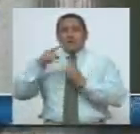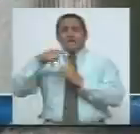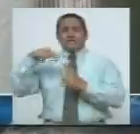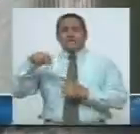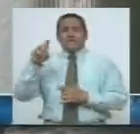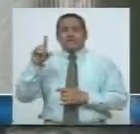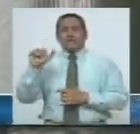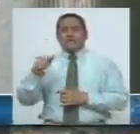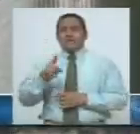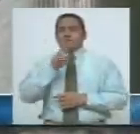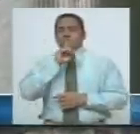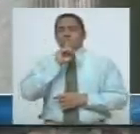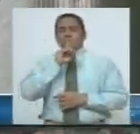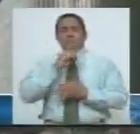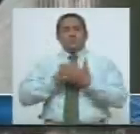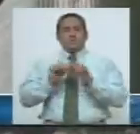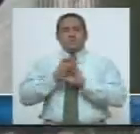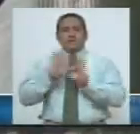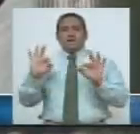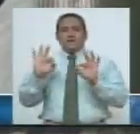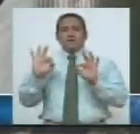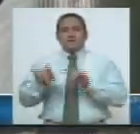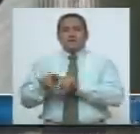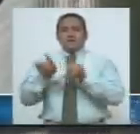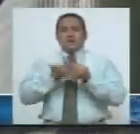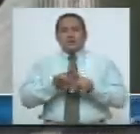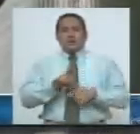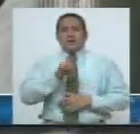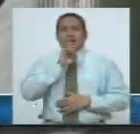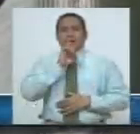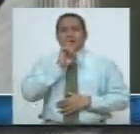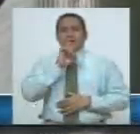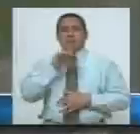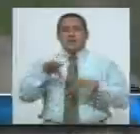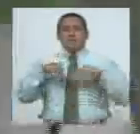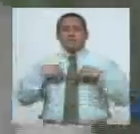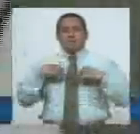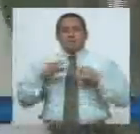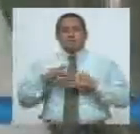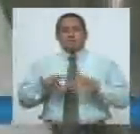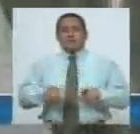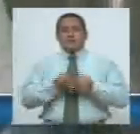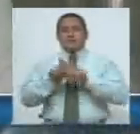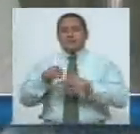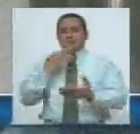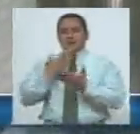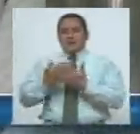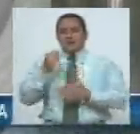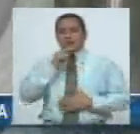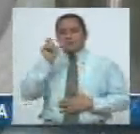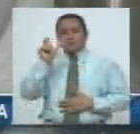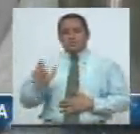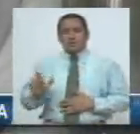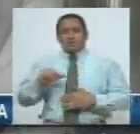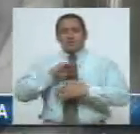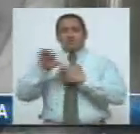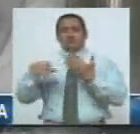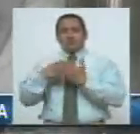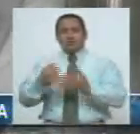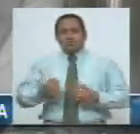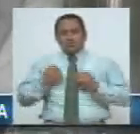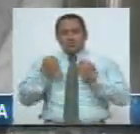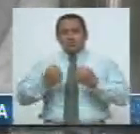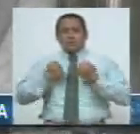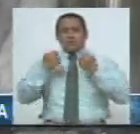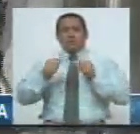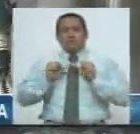silencio. Quien calla, otorga. Gracias, Ana, por toda tu lucha.